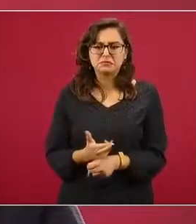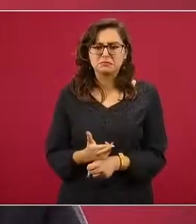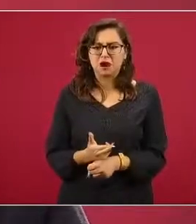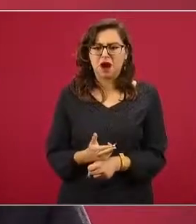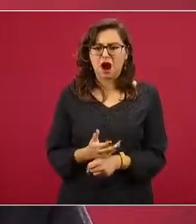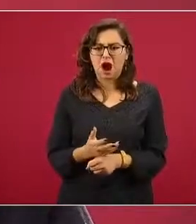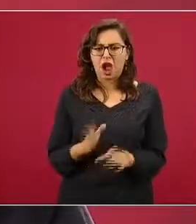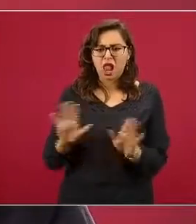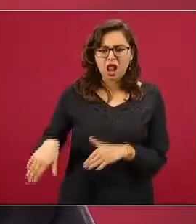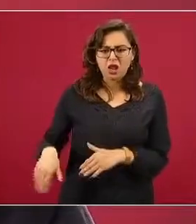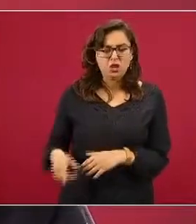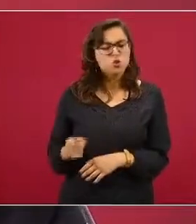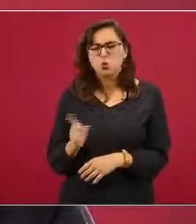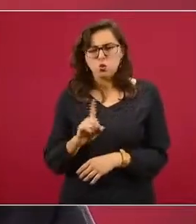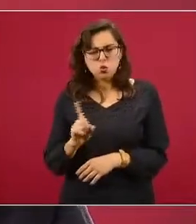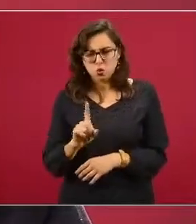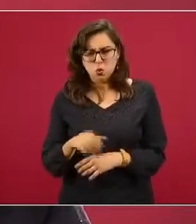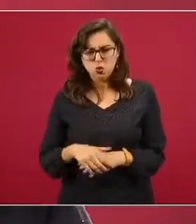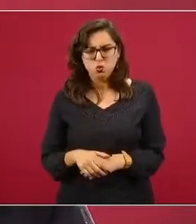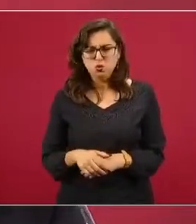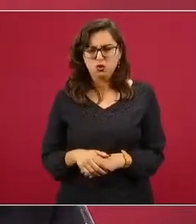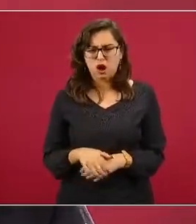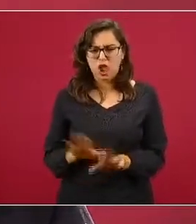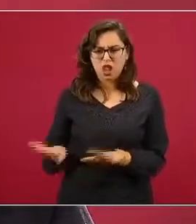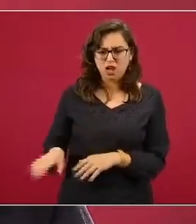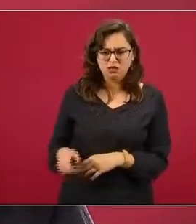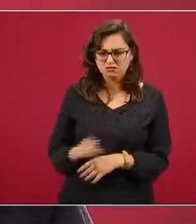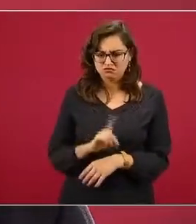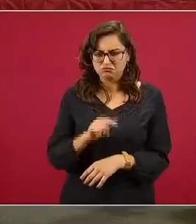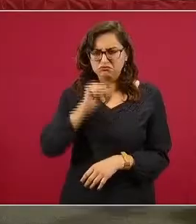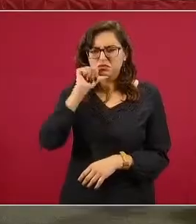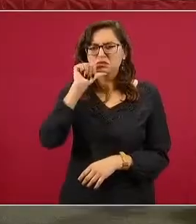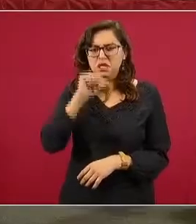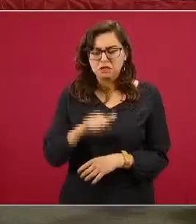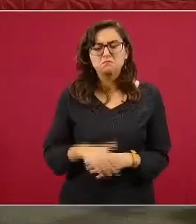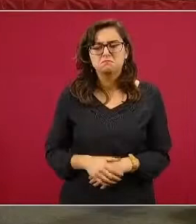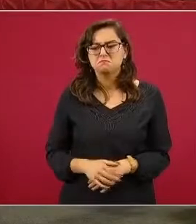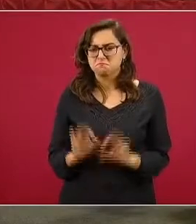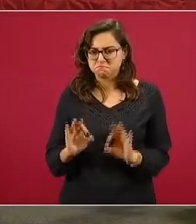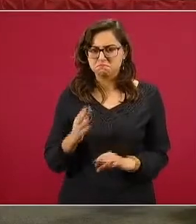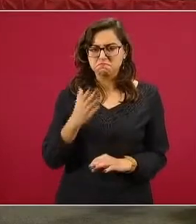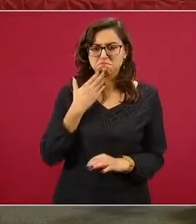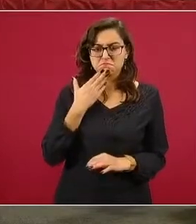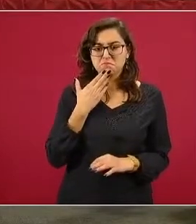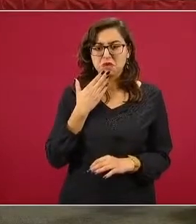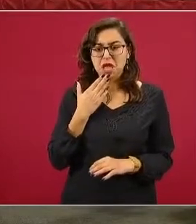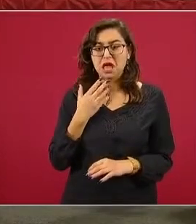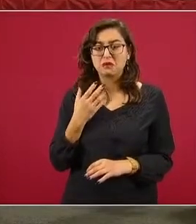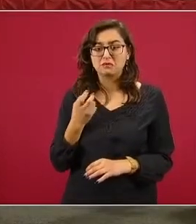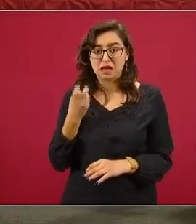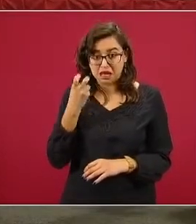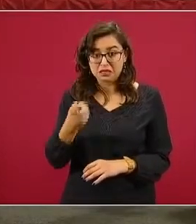sienta despreciado, lo hemos dicho. Nadie es despreciado. Qué bueno que haya, como lo dije ese mismo día,